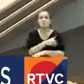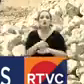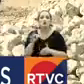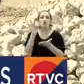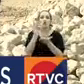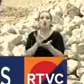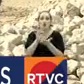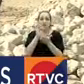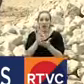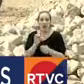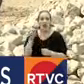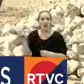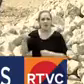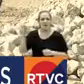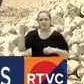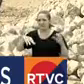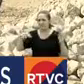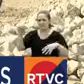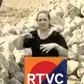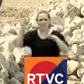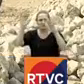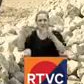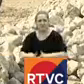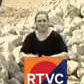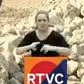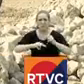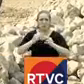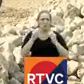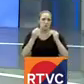toneladas de residuos de construcción y demolición.